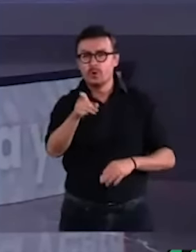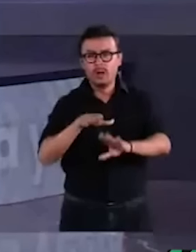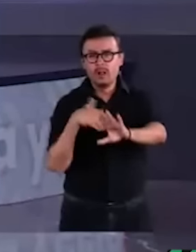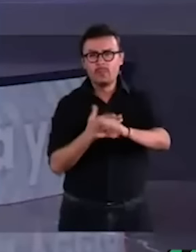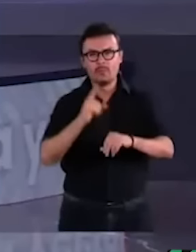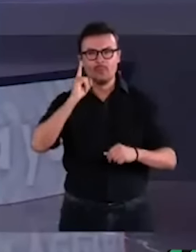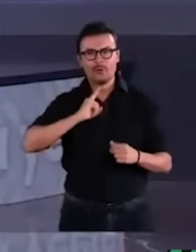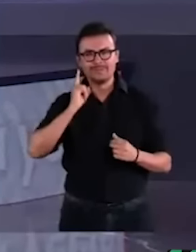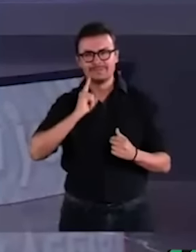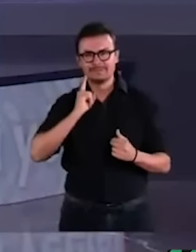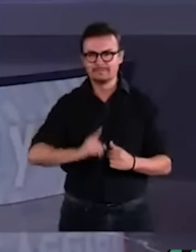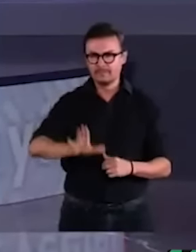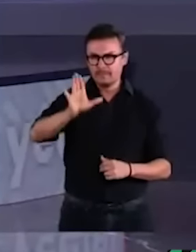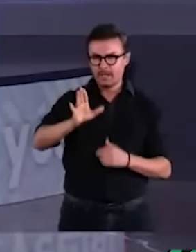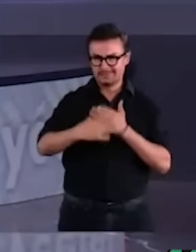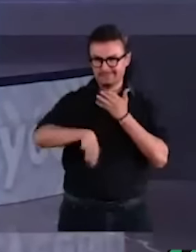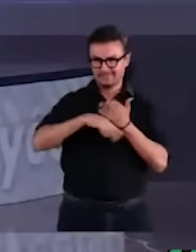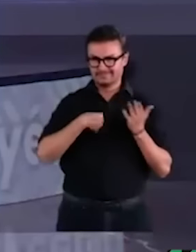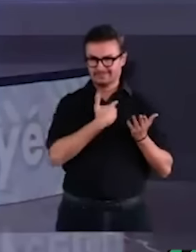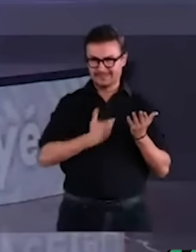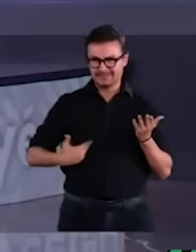con la presidenta. Adelante, Claudia.